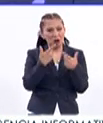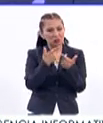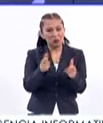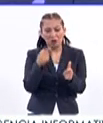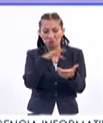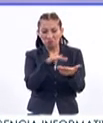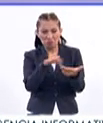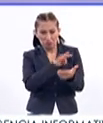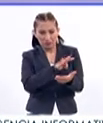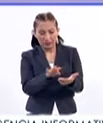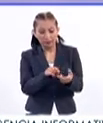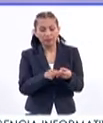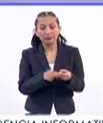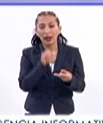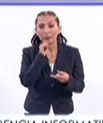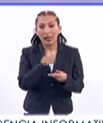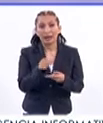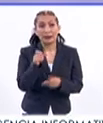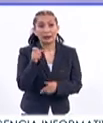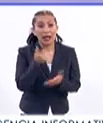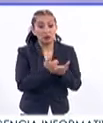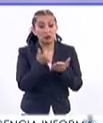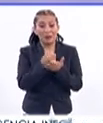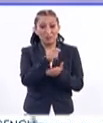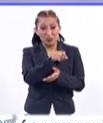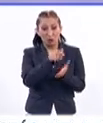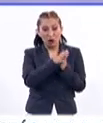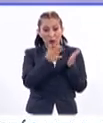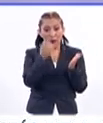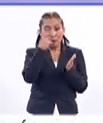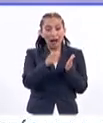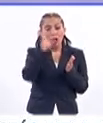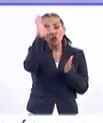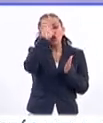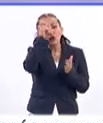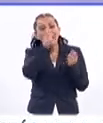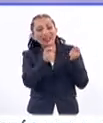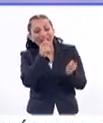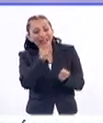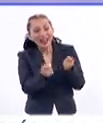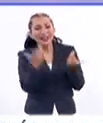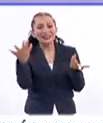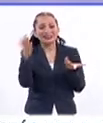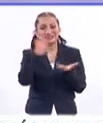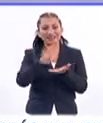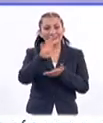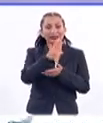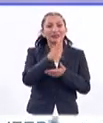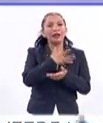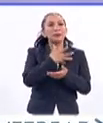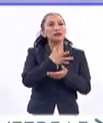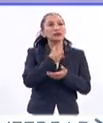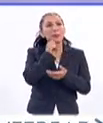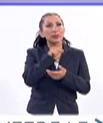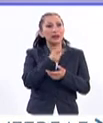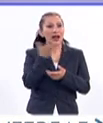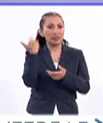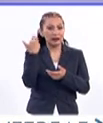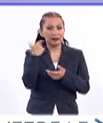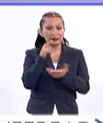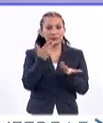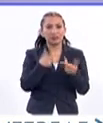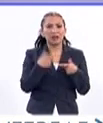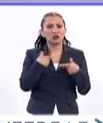público. También funcionaban justo para acercar lo mejor de la cultura occidental. Teníamos ahí, por